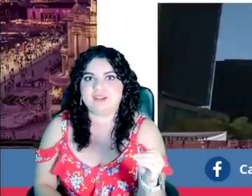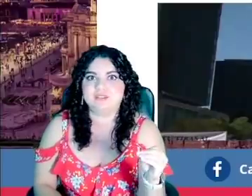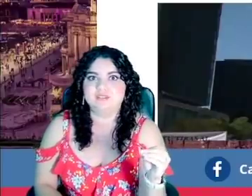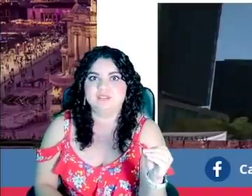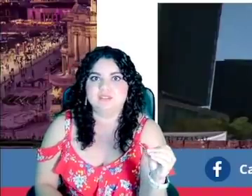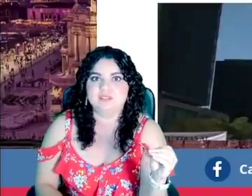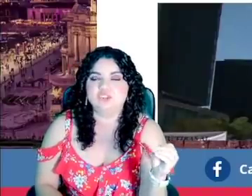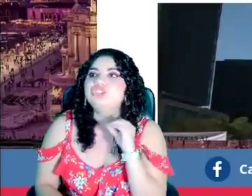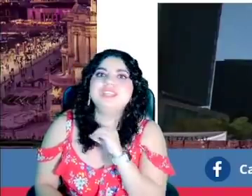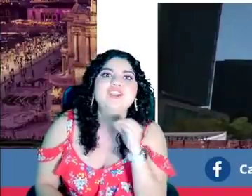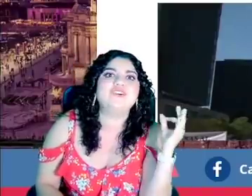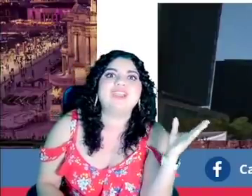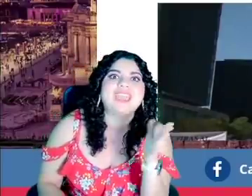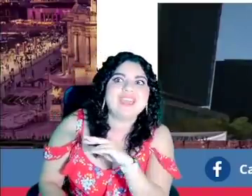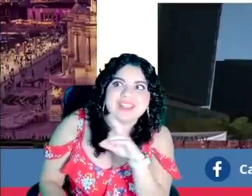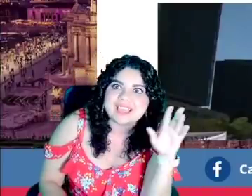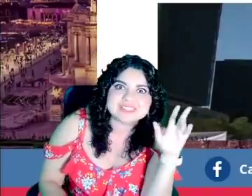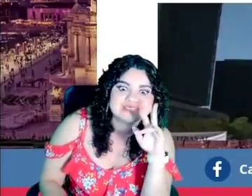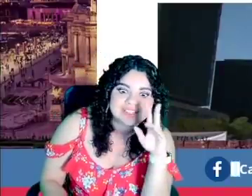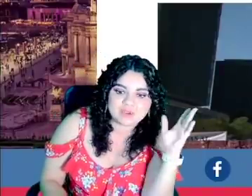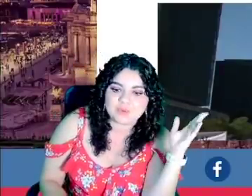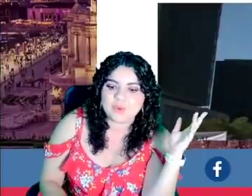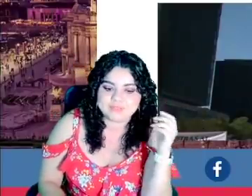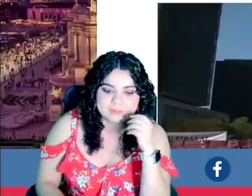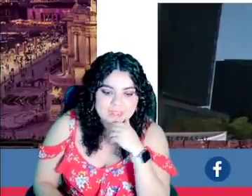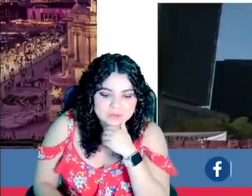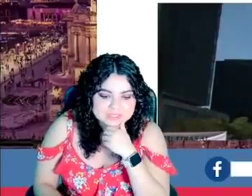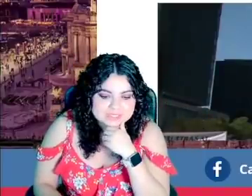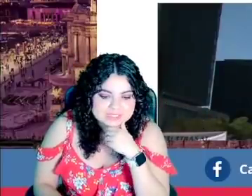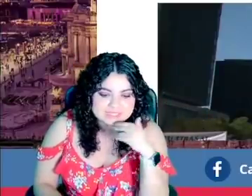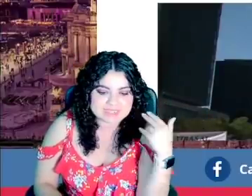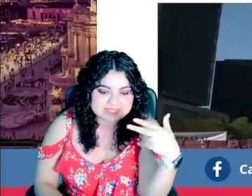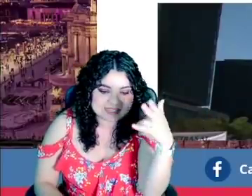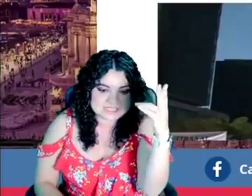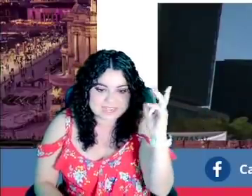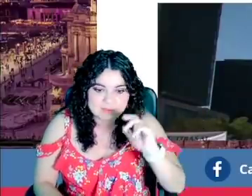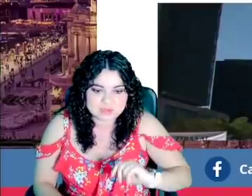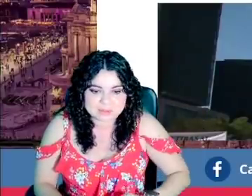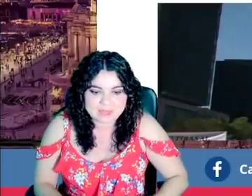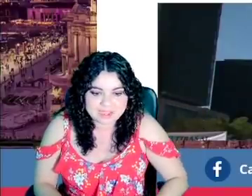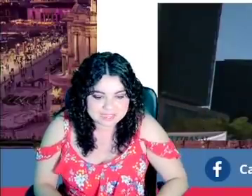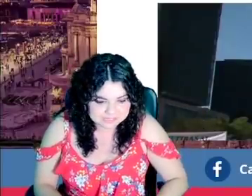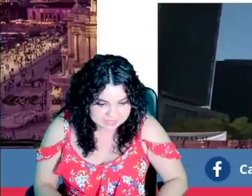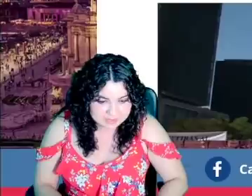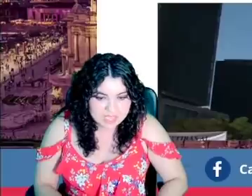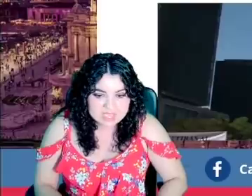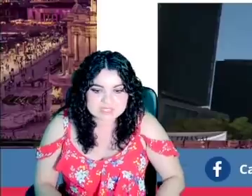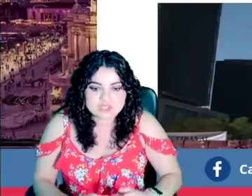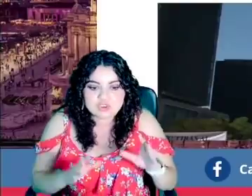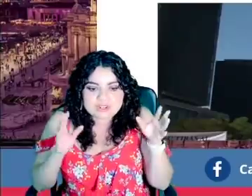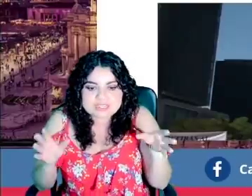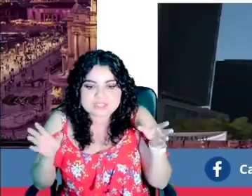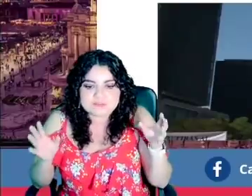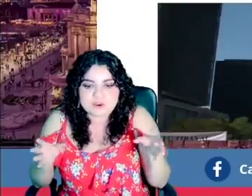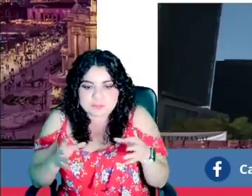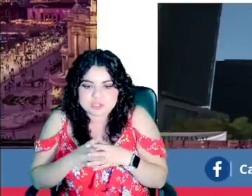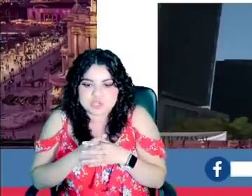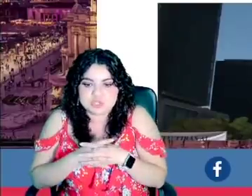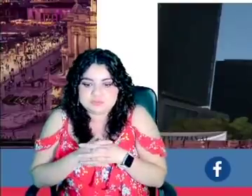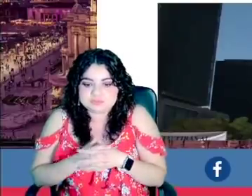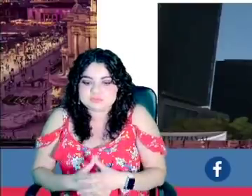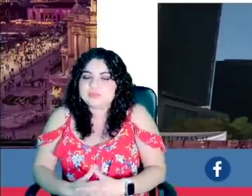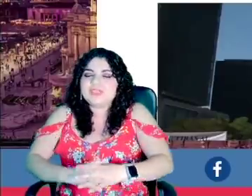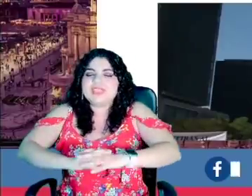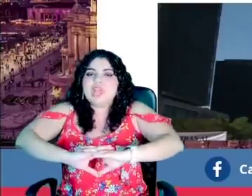defender, no tienen con qué dar cachetada con guante blanco, si quisiéramos llamarle así. Siguiendo con esta